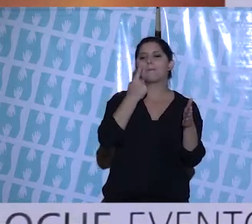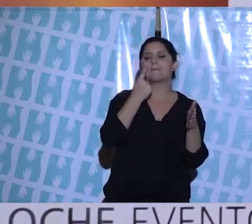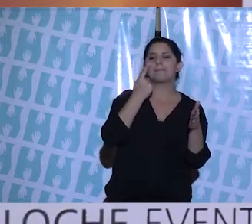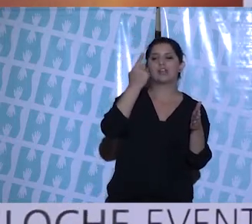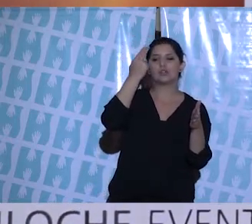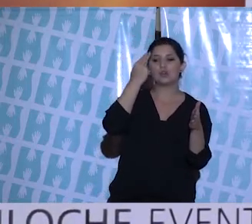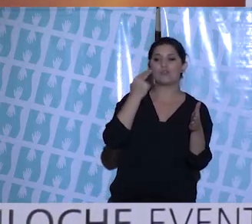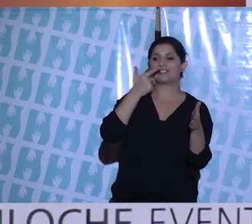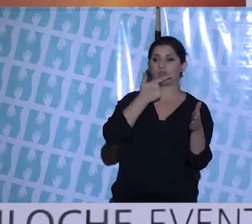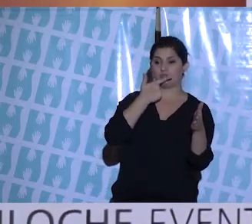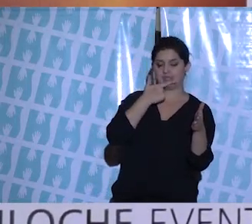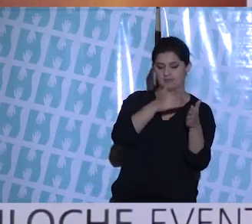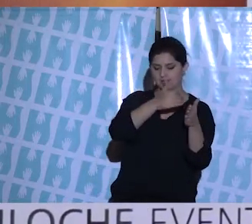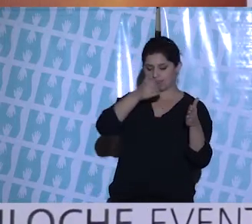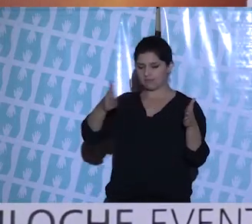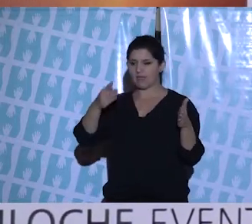1917 y